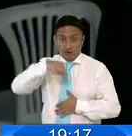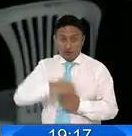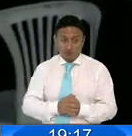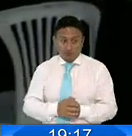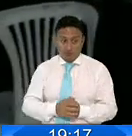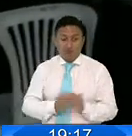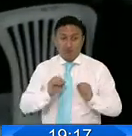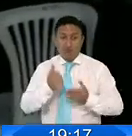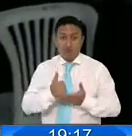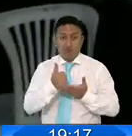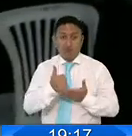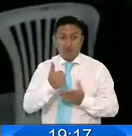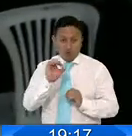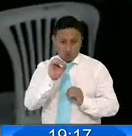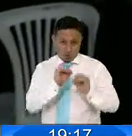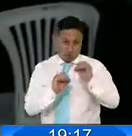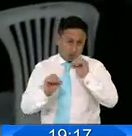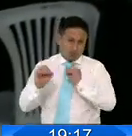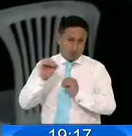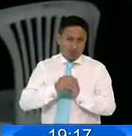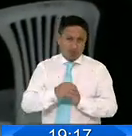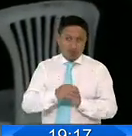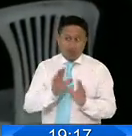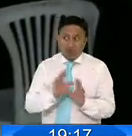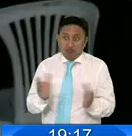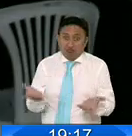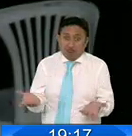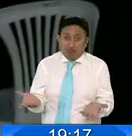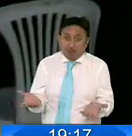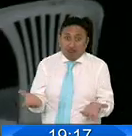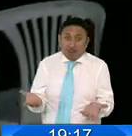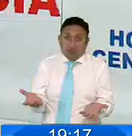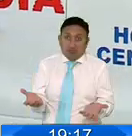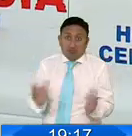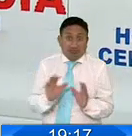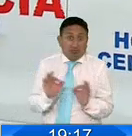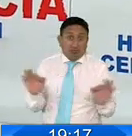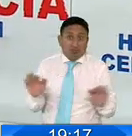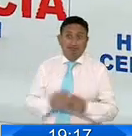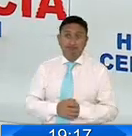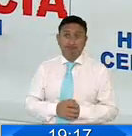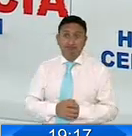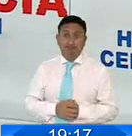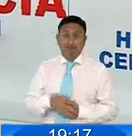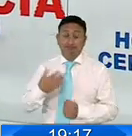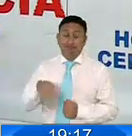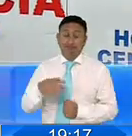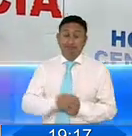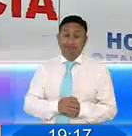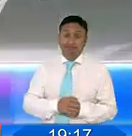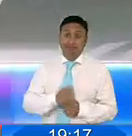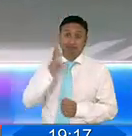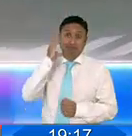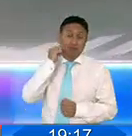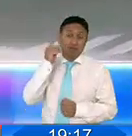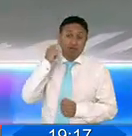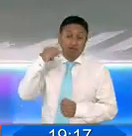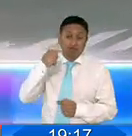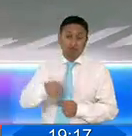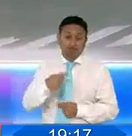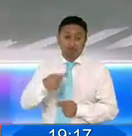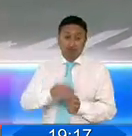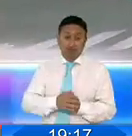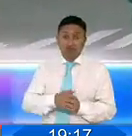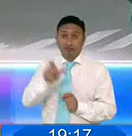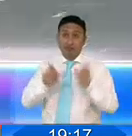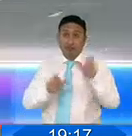que lo iban a tener en observación y no sé nada más, no sabemos nada más. Historias de incertidumbre y esperanza que cada vez se ven menos